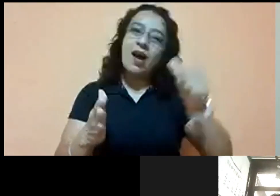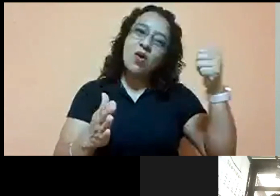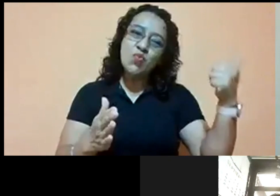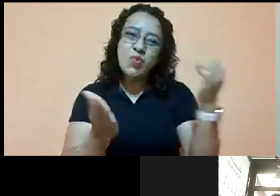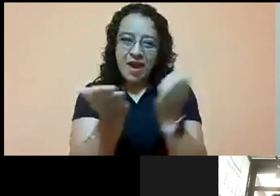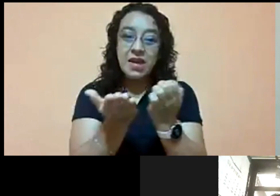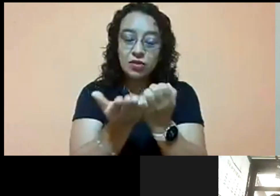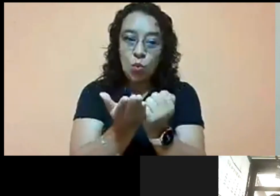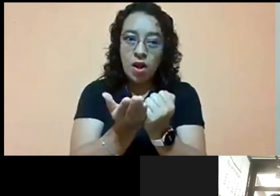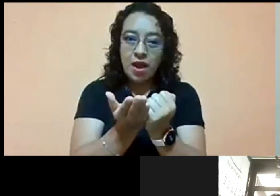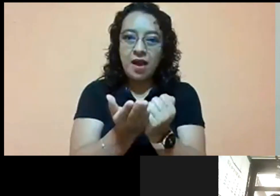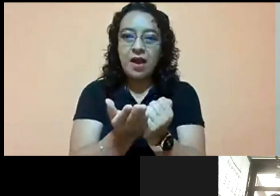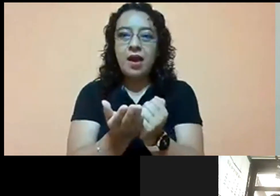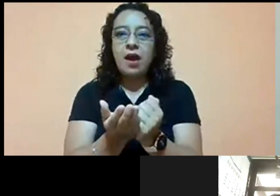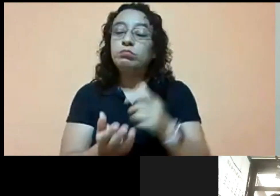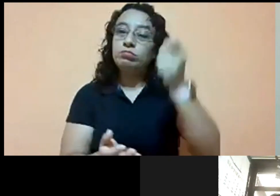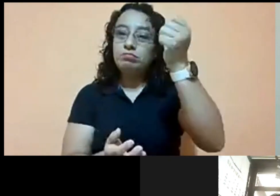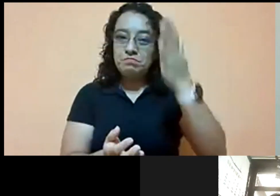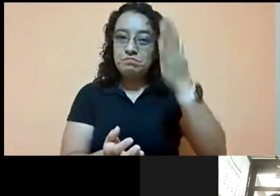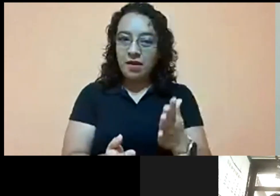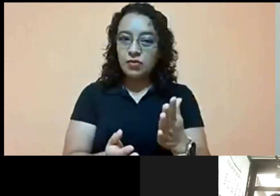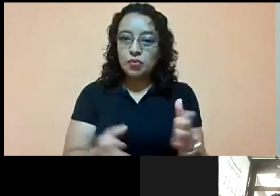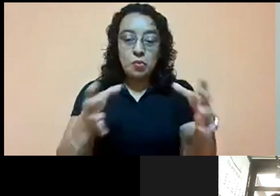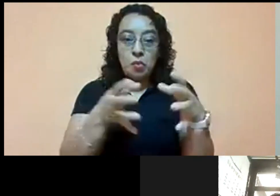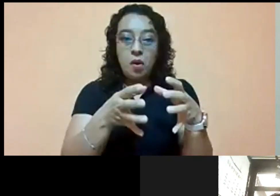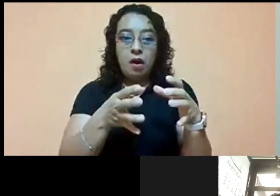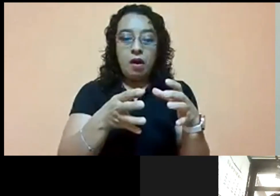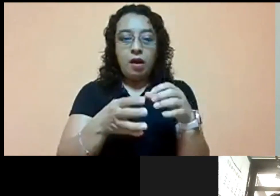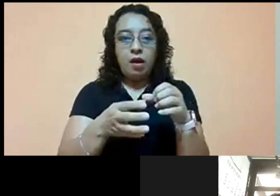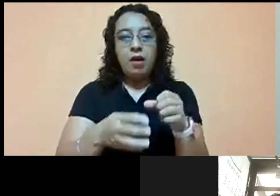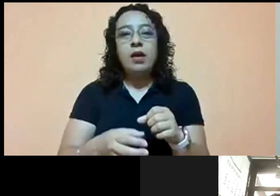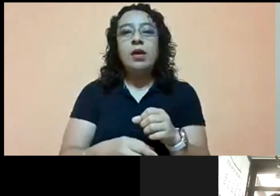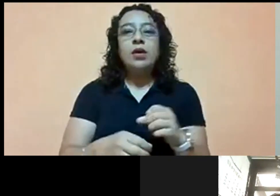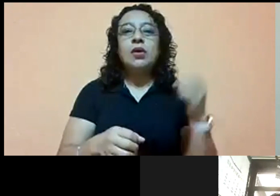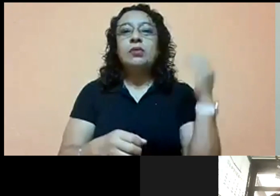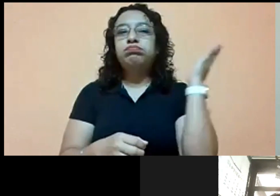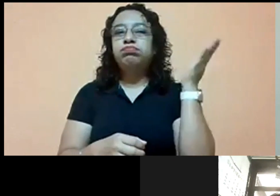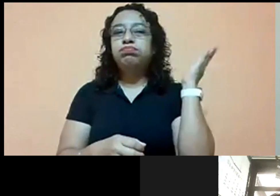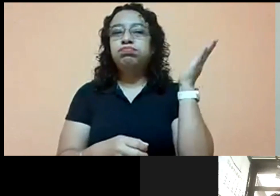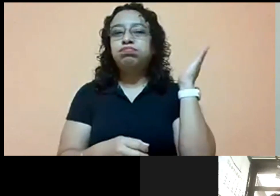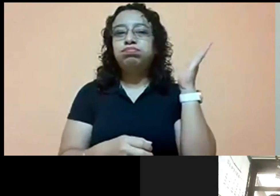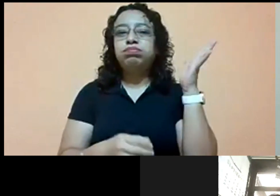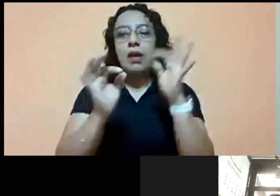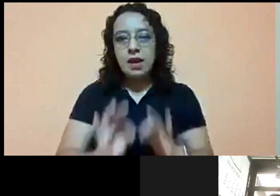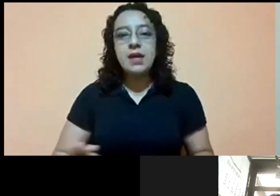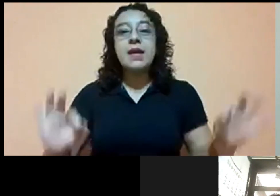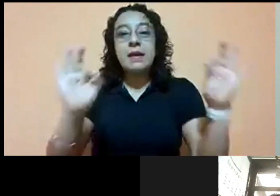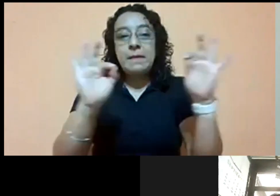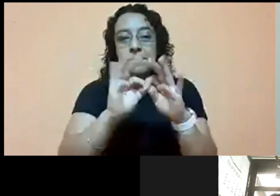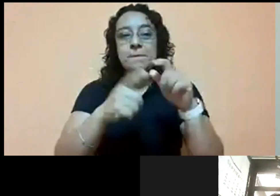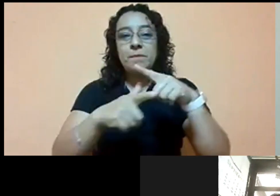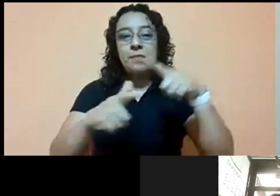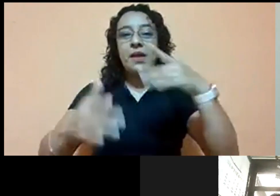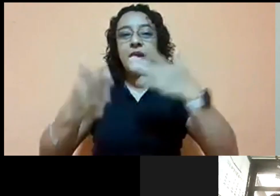organizaron una charla sobre la importancia de la lengua de señas dirigida a toda la